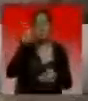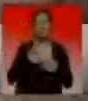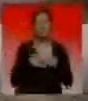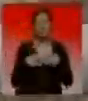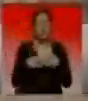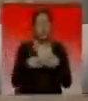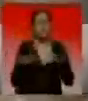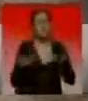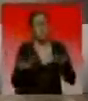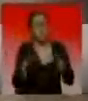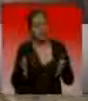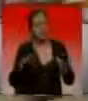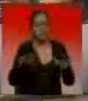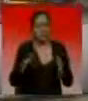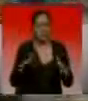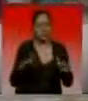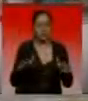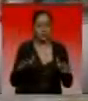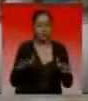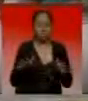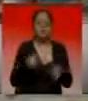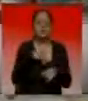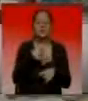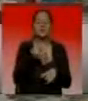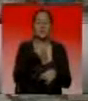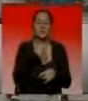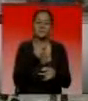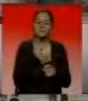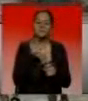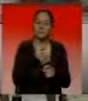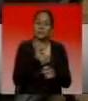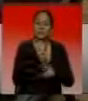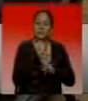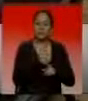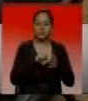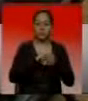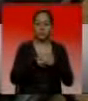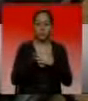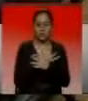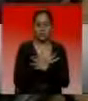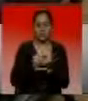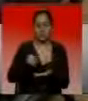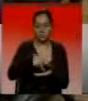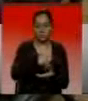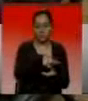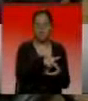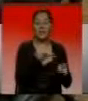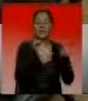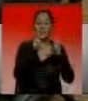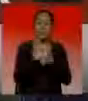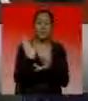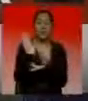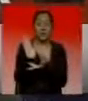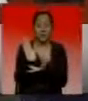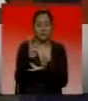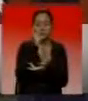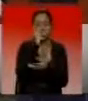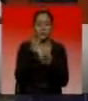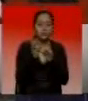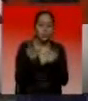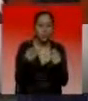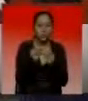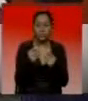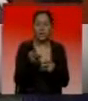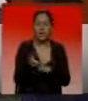el monto de siniestros por el cual tendrían que responder. De su parte, el IES estudia varias salidas para quienes